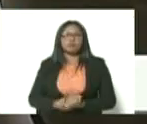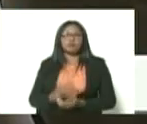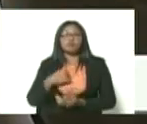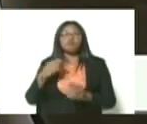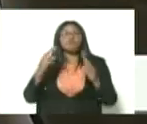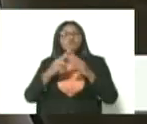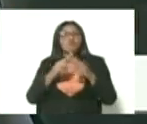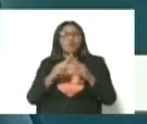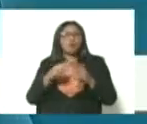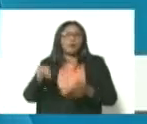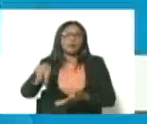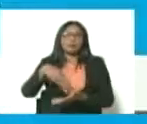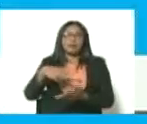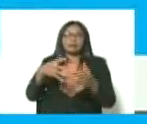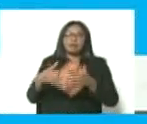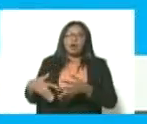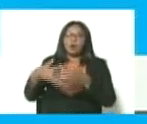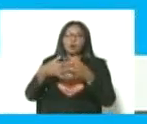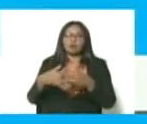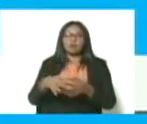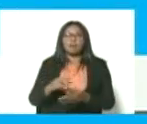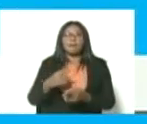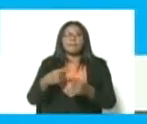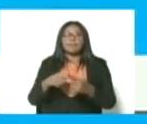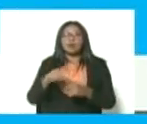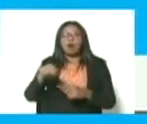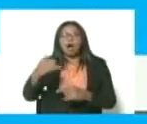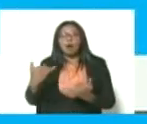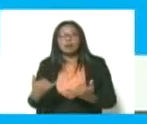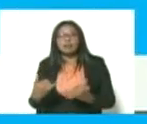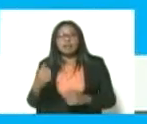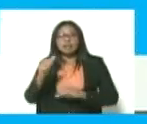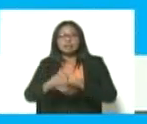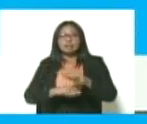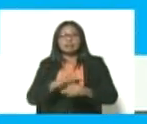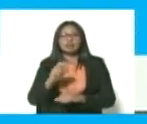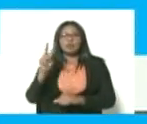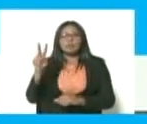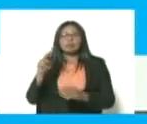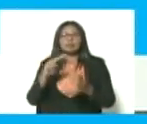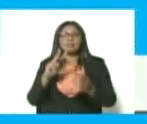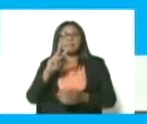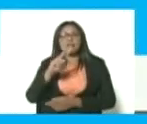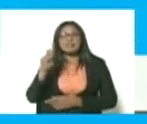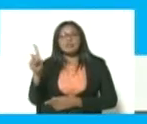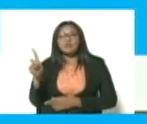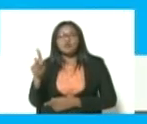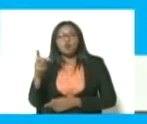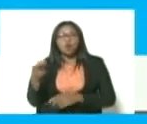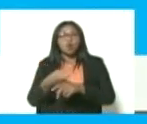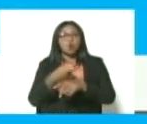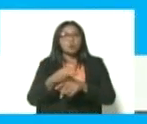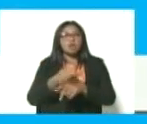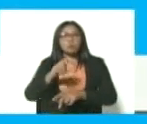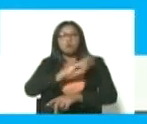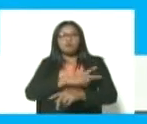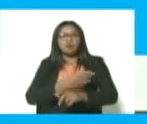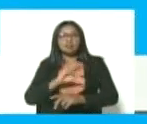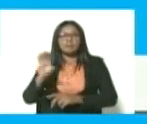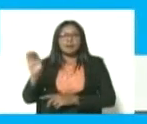Unidos, pero nadie en el siglo XXI, Scott, nadie en el mundo, ningún gobierno, por muy poderoso que sea el